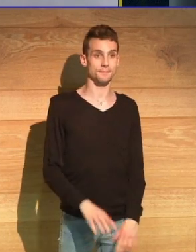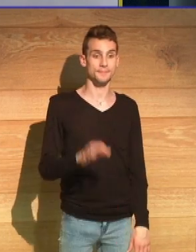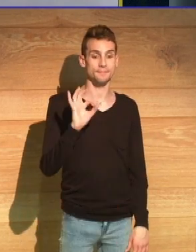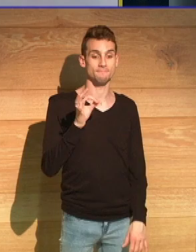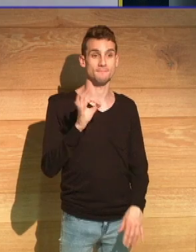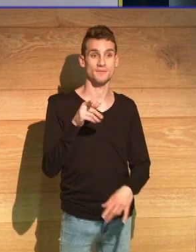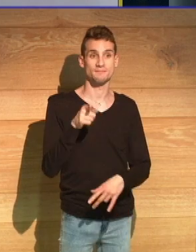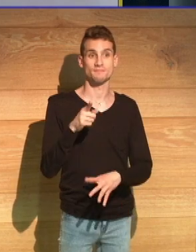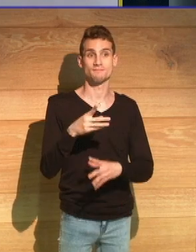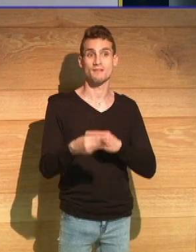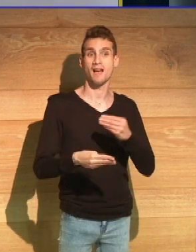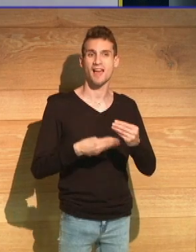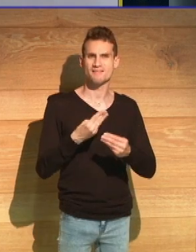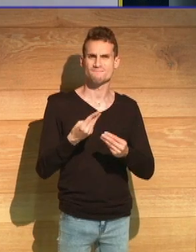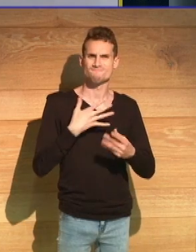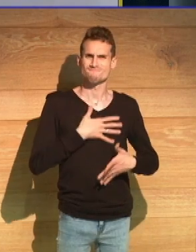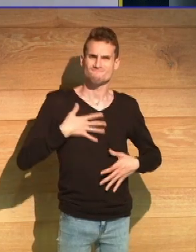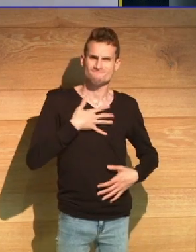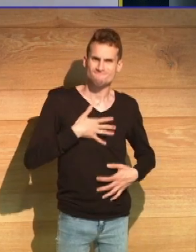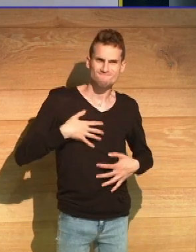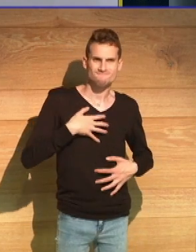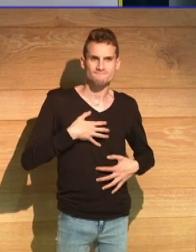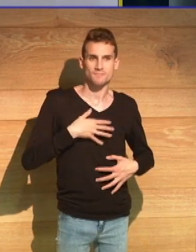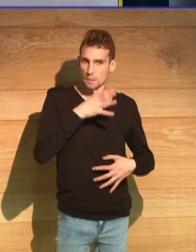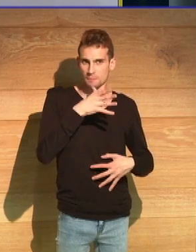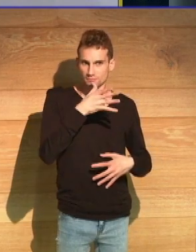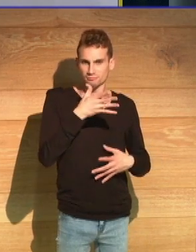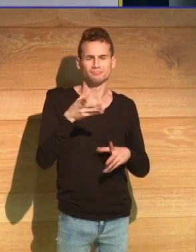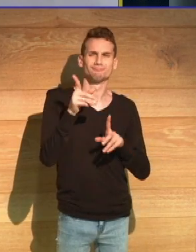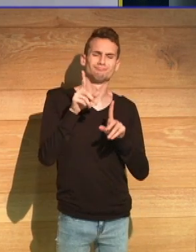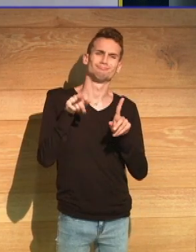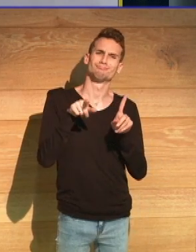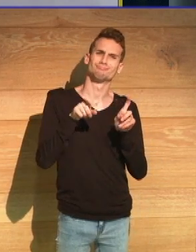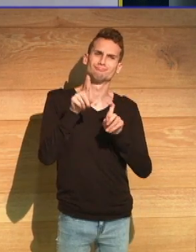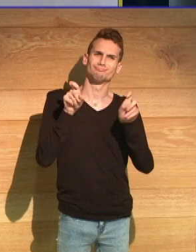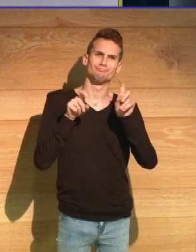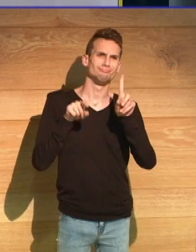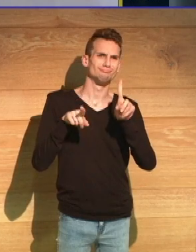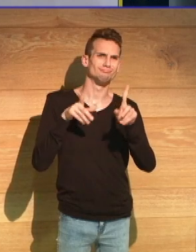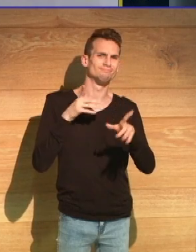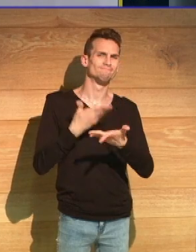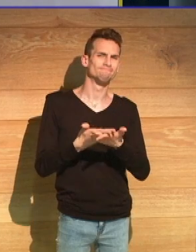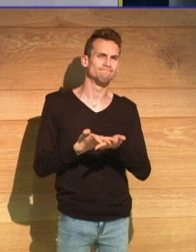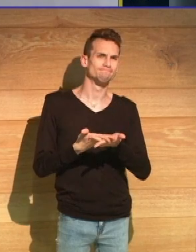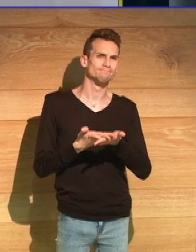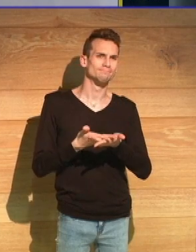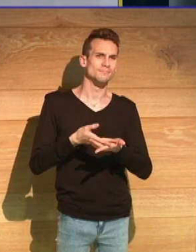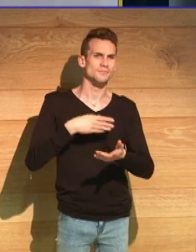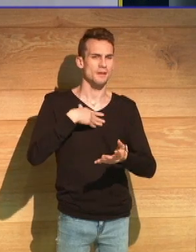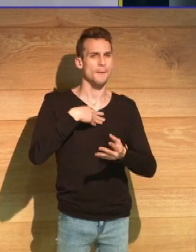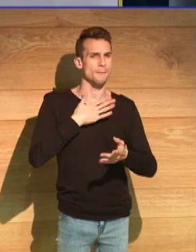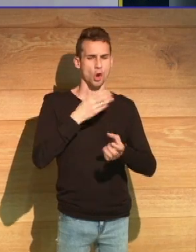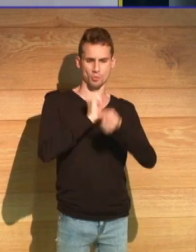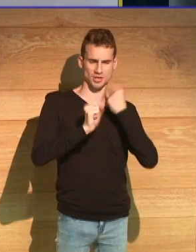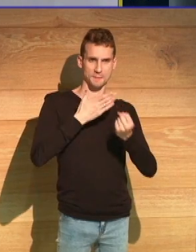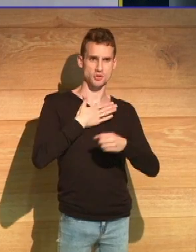sentirte incómoda a veces por todo ese cuestionamiento, ¿no? De la actuación que tenemos cada uno,